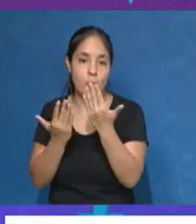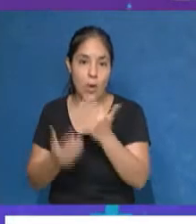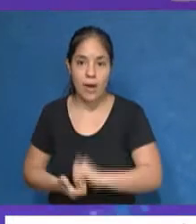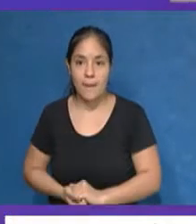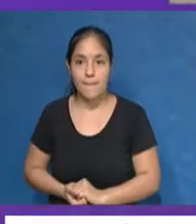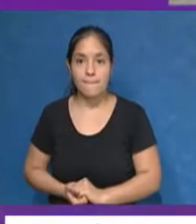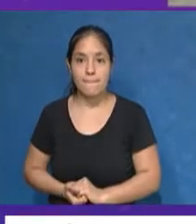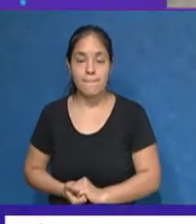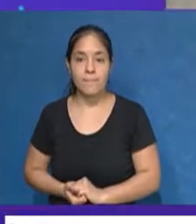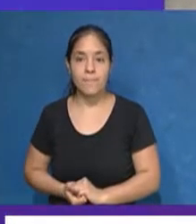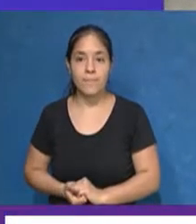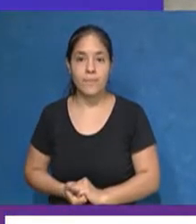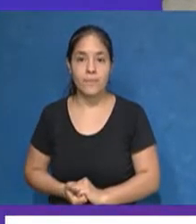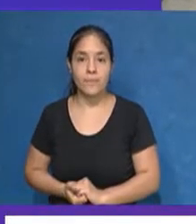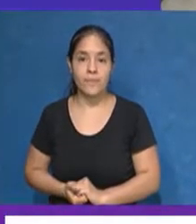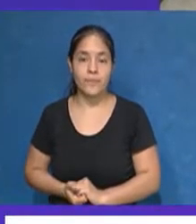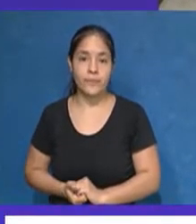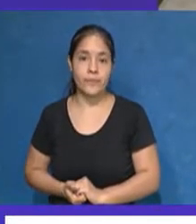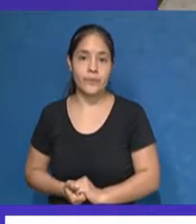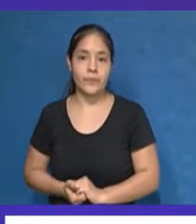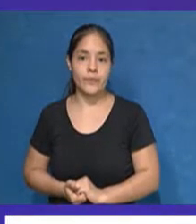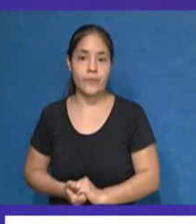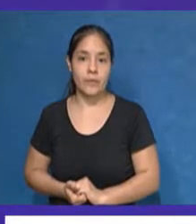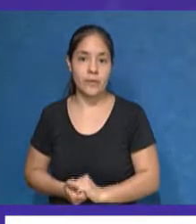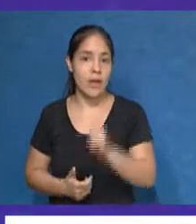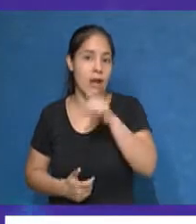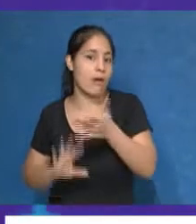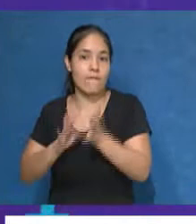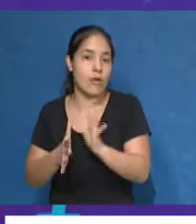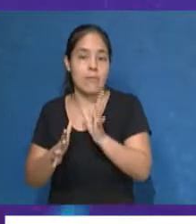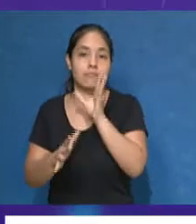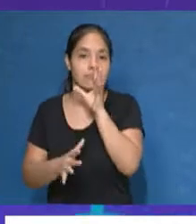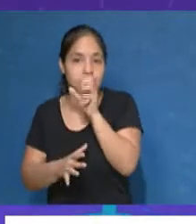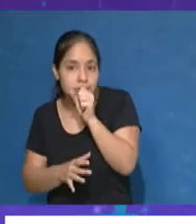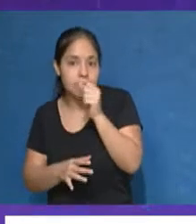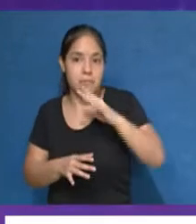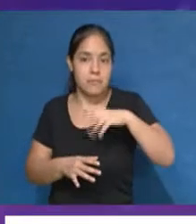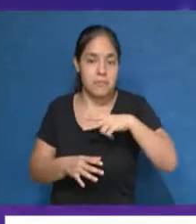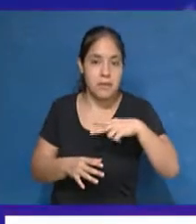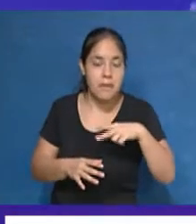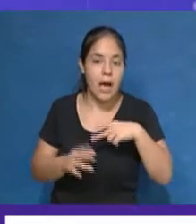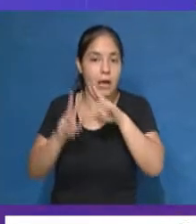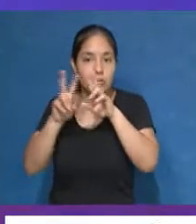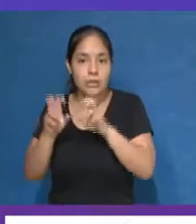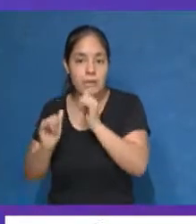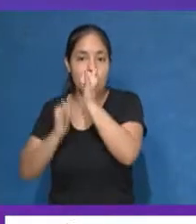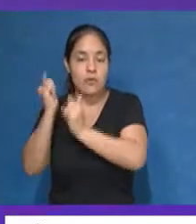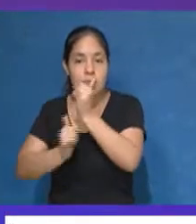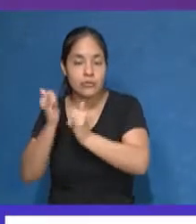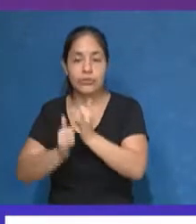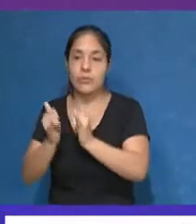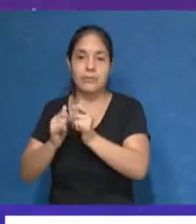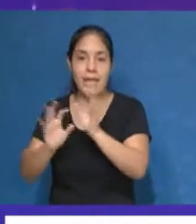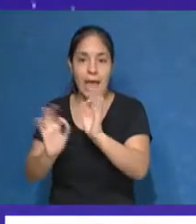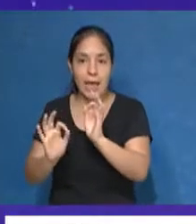Decíamos, se maneja hasta el momento con profundo hermetismo, más allá de estos detalles que han trascendido. Y